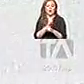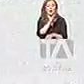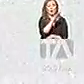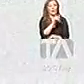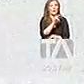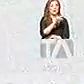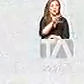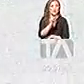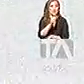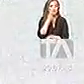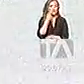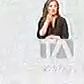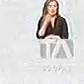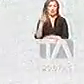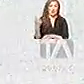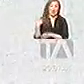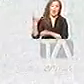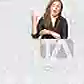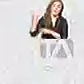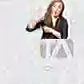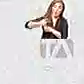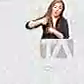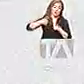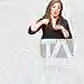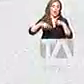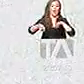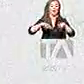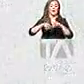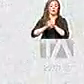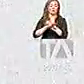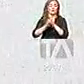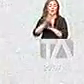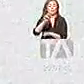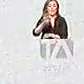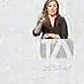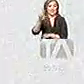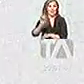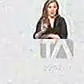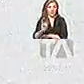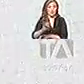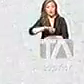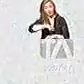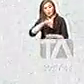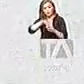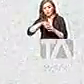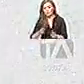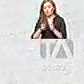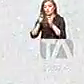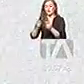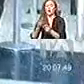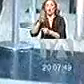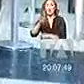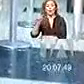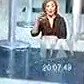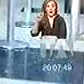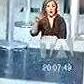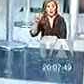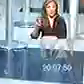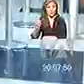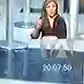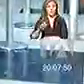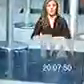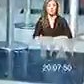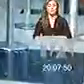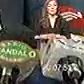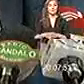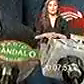Bonilla. Según se me instruye, entrego a su jefe de campaña, Cristian Viteri, y otro sobre para ella, a Gustavo Bucaram. Siguiendo la misma